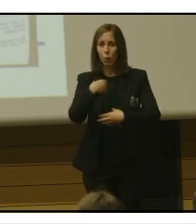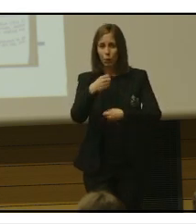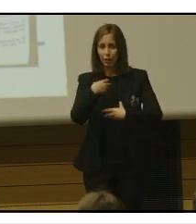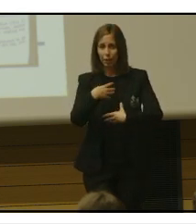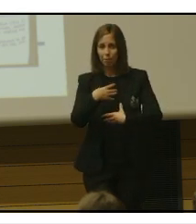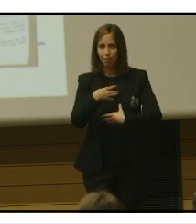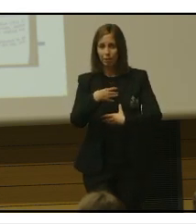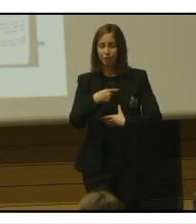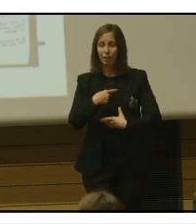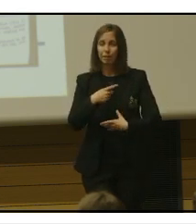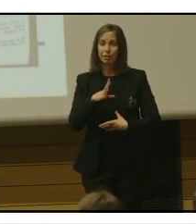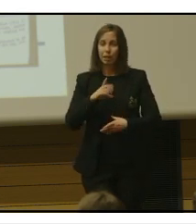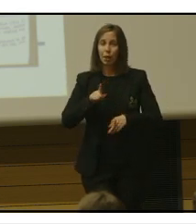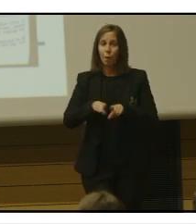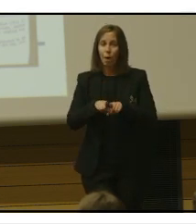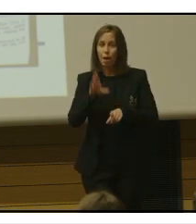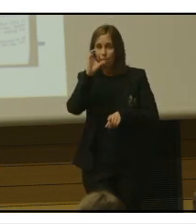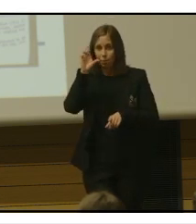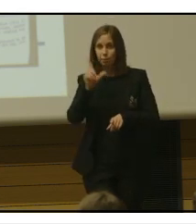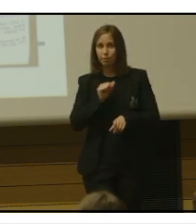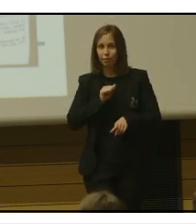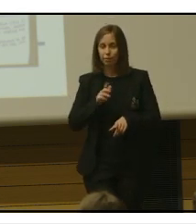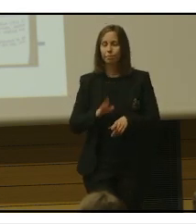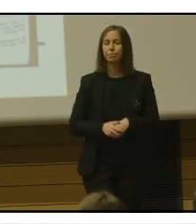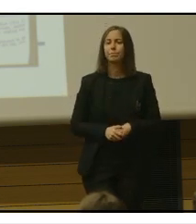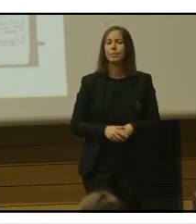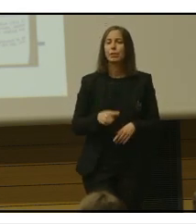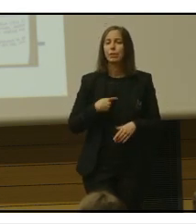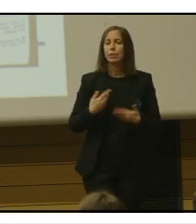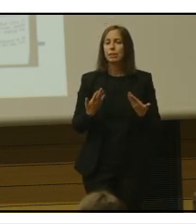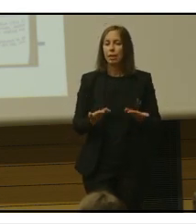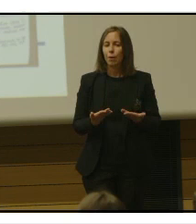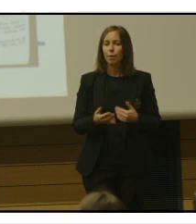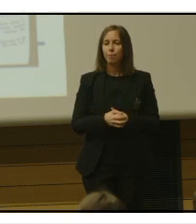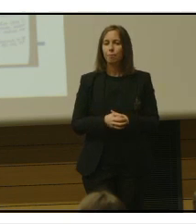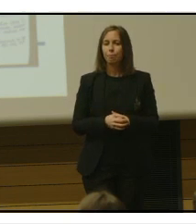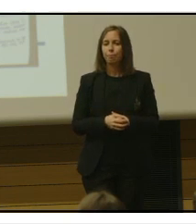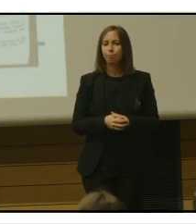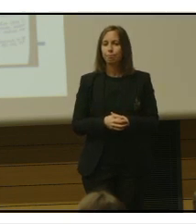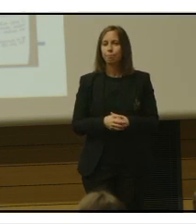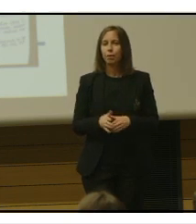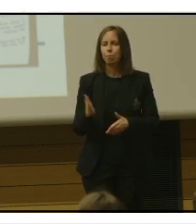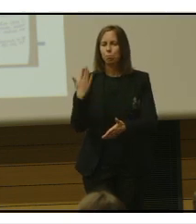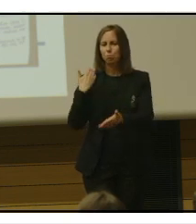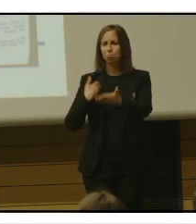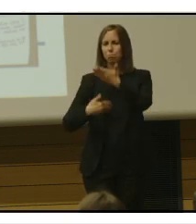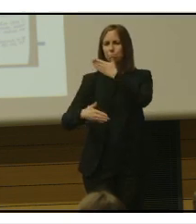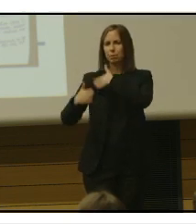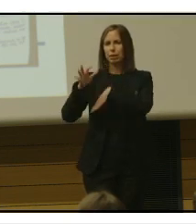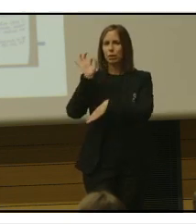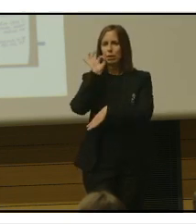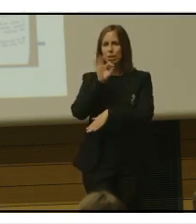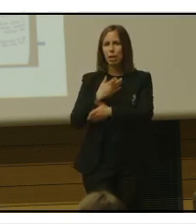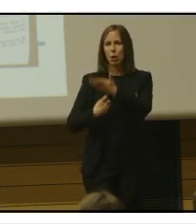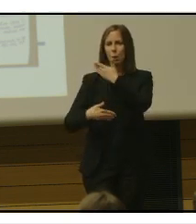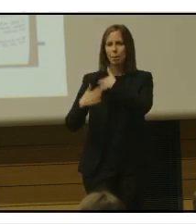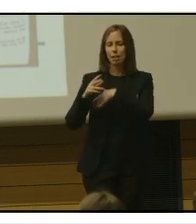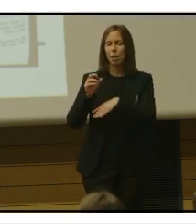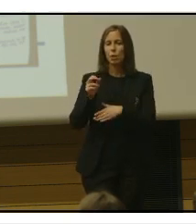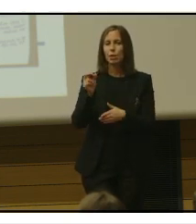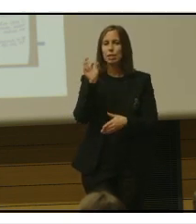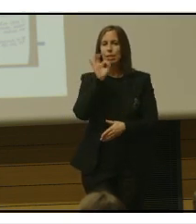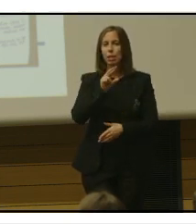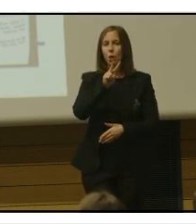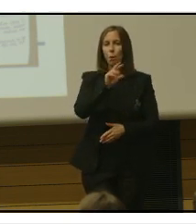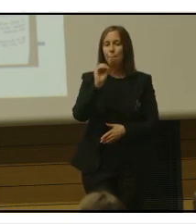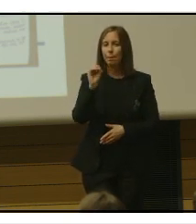gusta contaros a mí a vosotros. Entonces nos vamos a ir, fijaos, nos vamos a ir al pasado, nos vamos a ir al siglo pasado, a ese siglo XX,